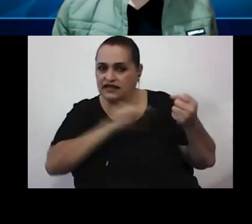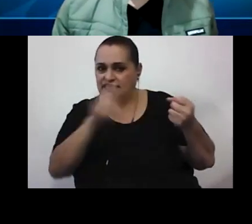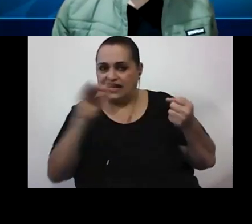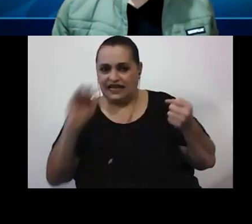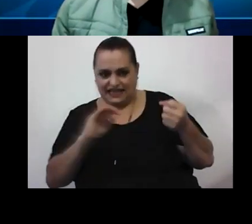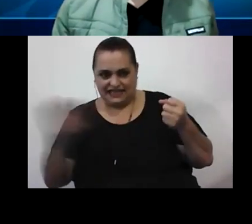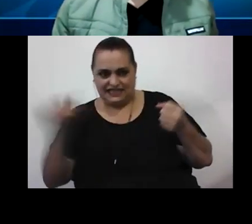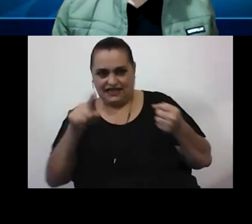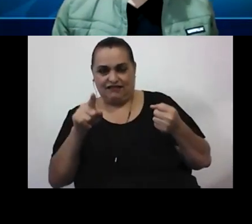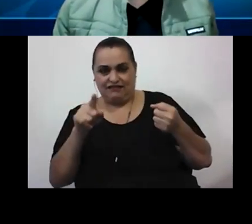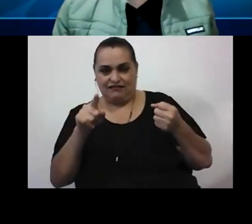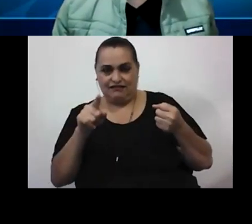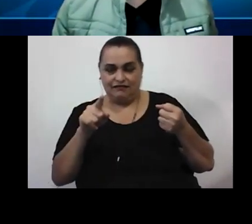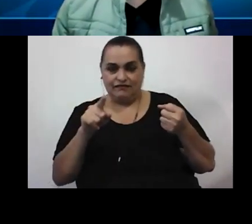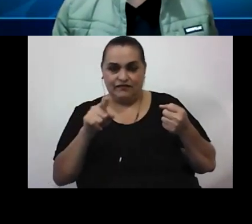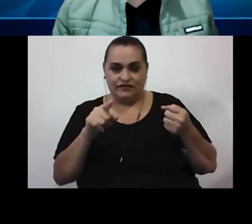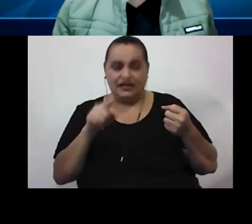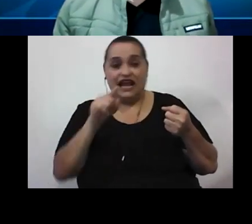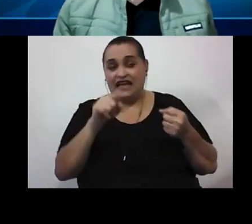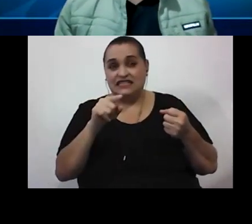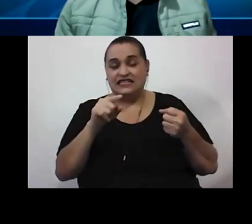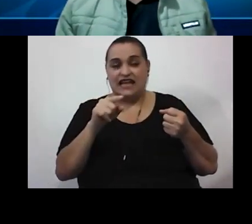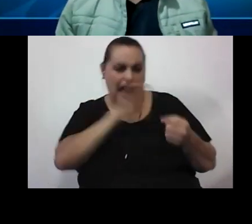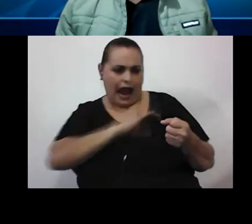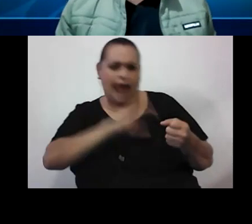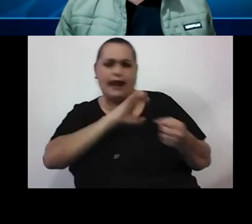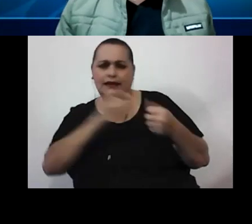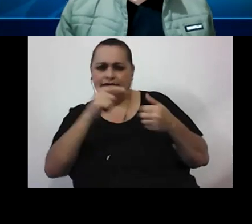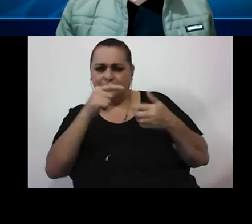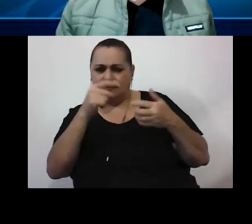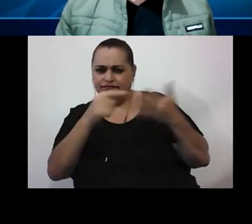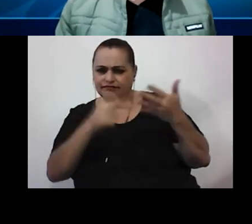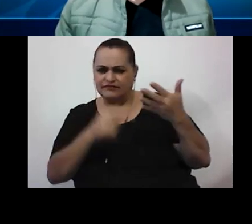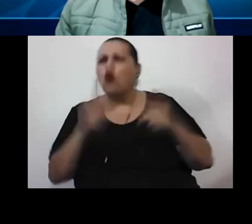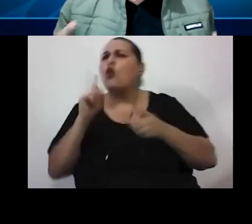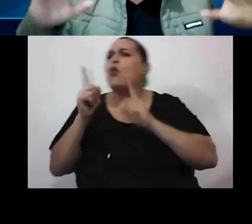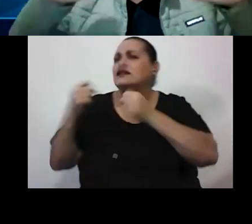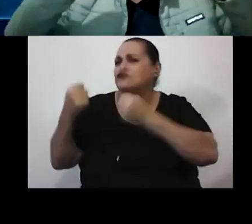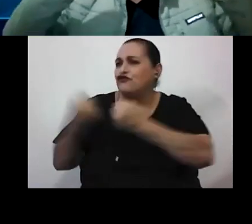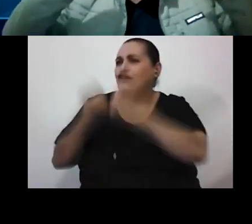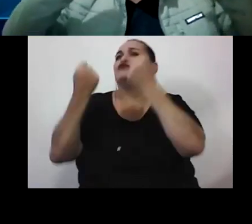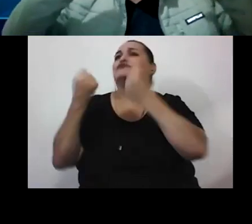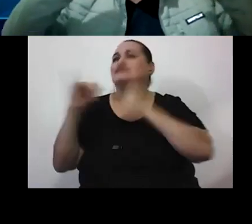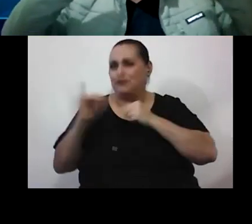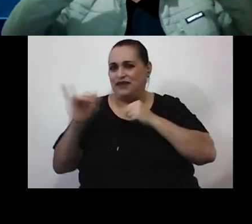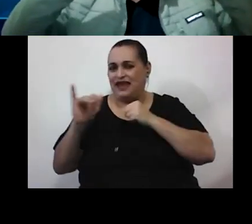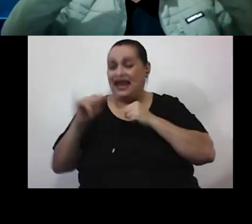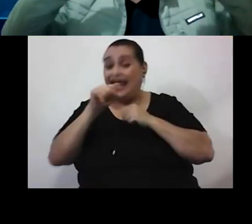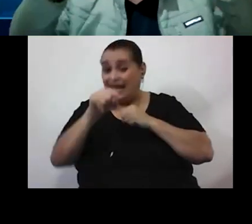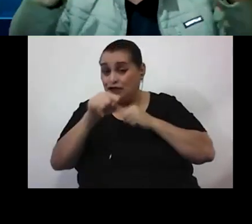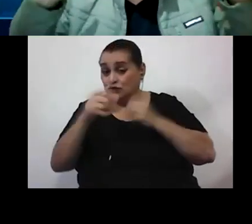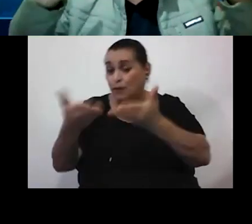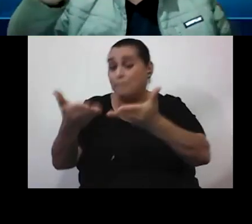ese niño, con ese temperamento, y al mismo tiempo qué desafíos? Eso me da a mí